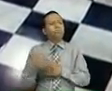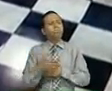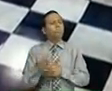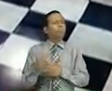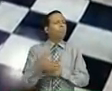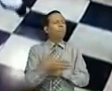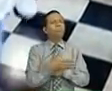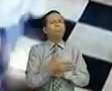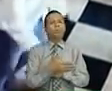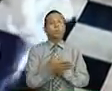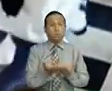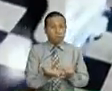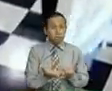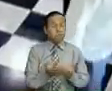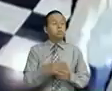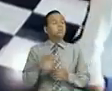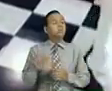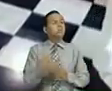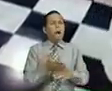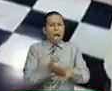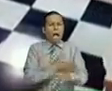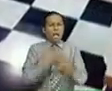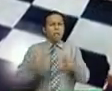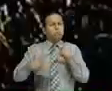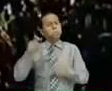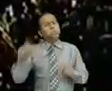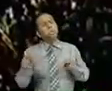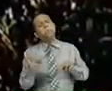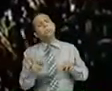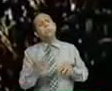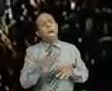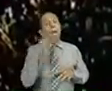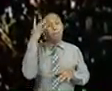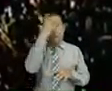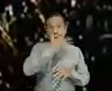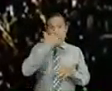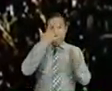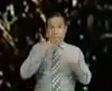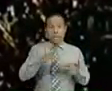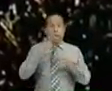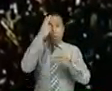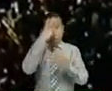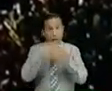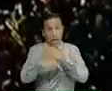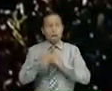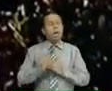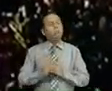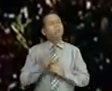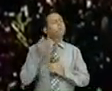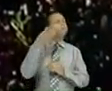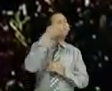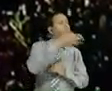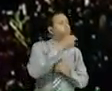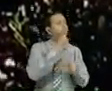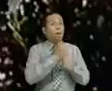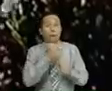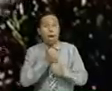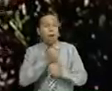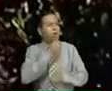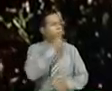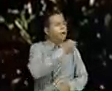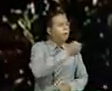las instalaciones de la hostería donde estaban hospedados en San Lorenzo mientras realizaban coberturas de la violencia y atentados